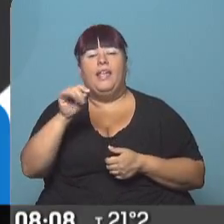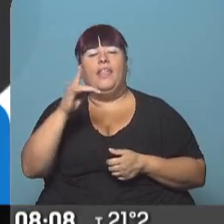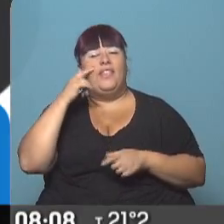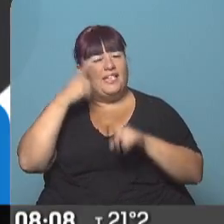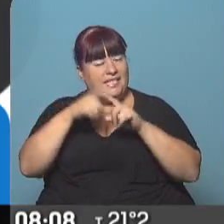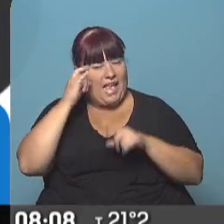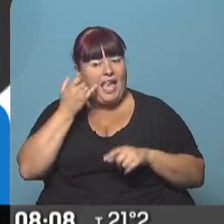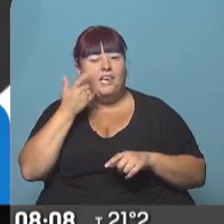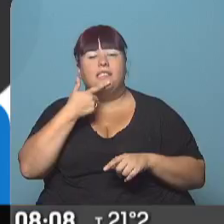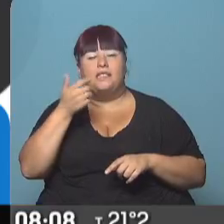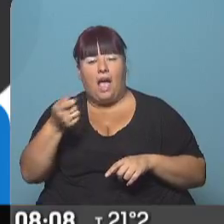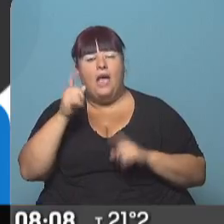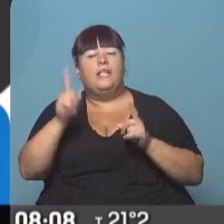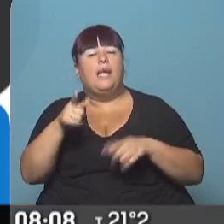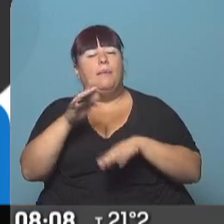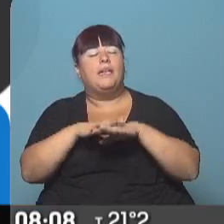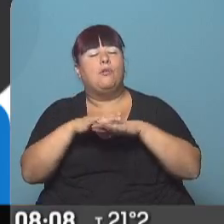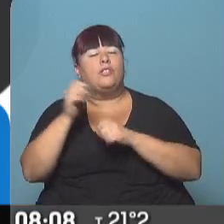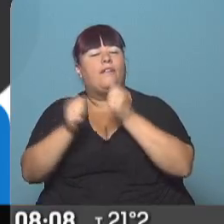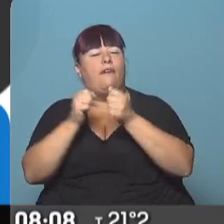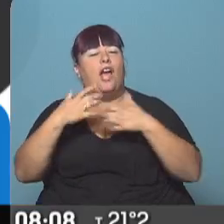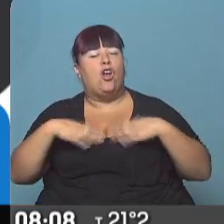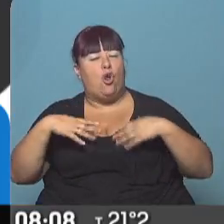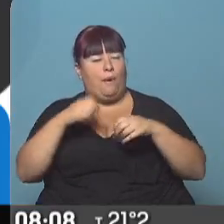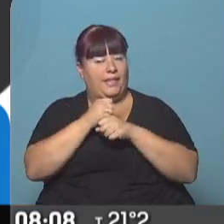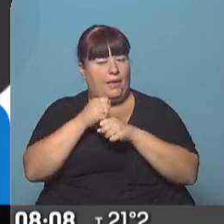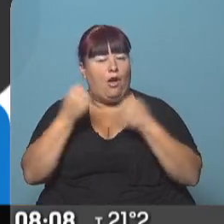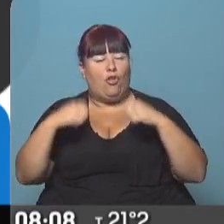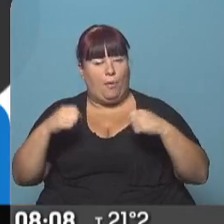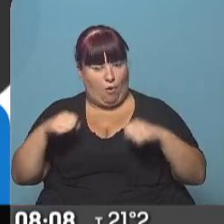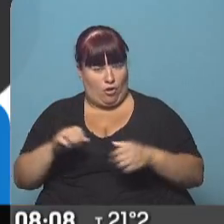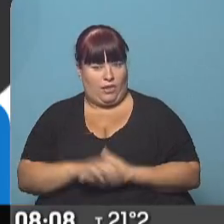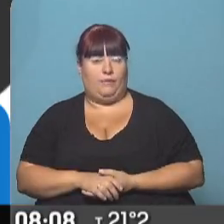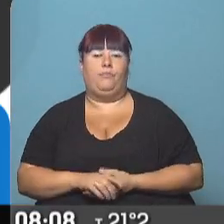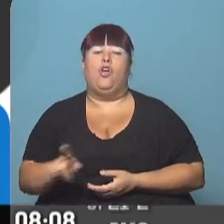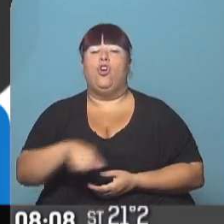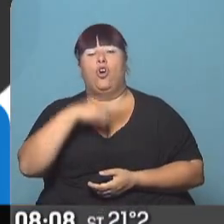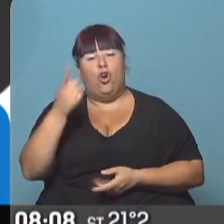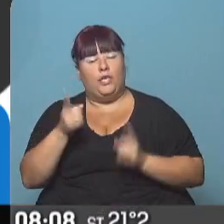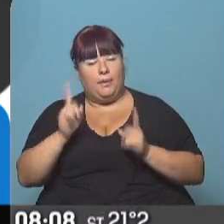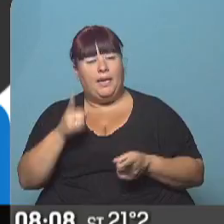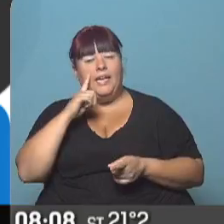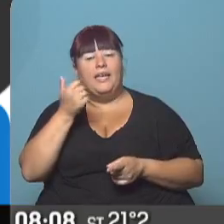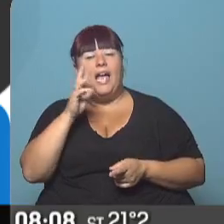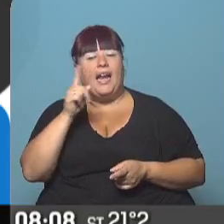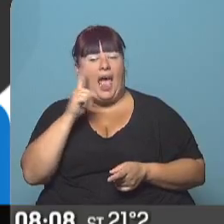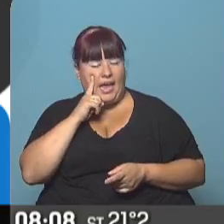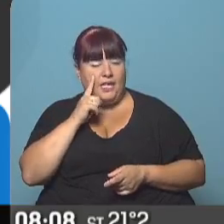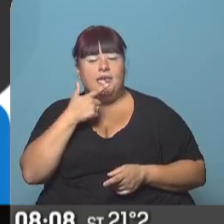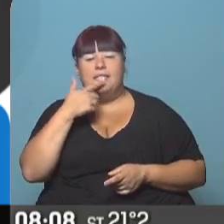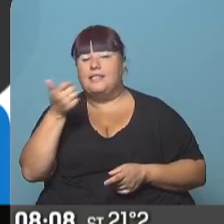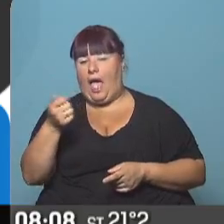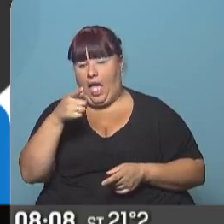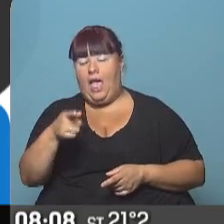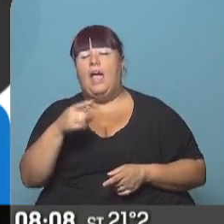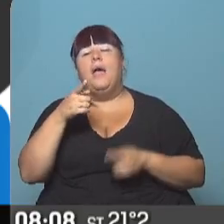sociedad anónima encargada de producir indumentaria de trabajo y deportes otra que menciona es iarai sociedad